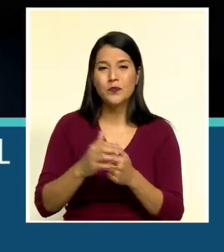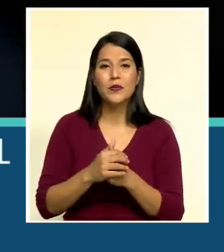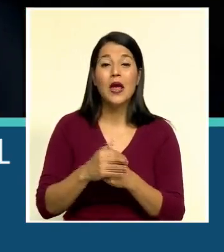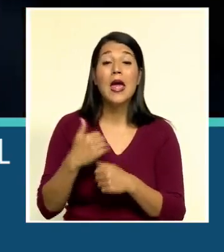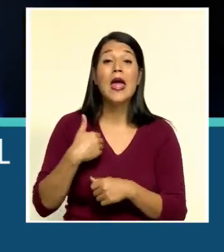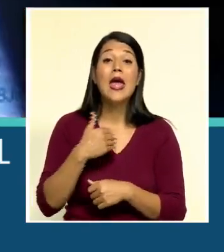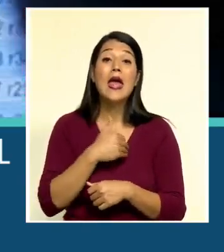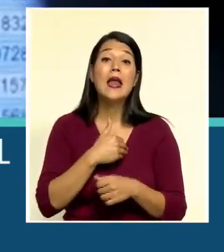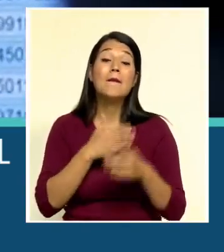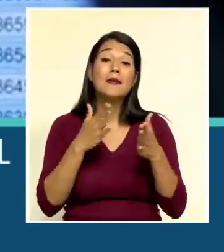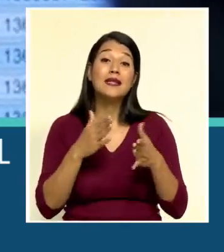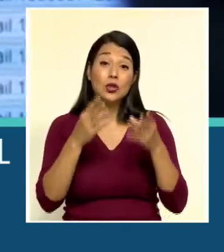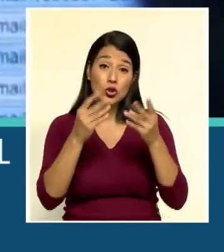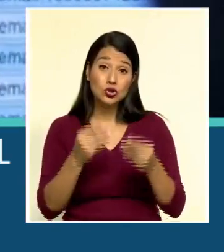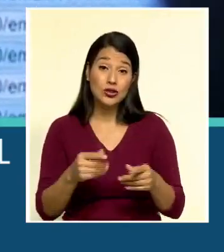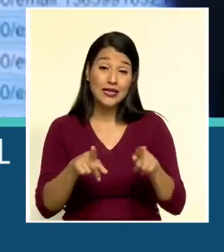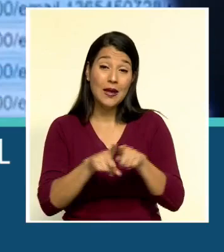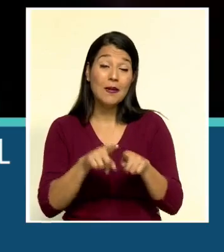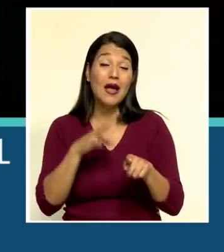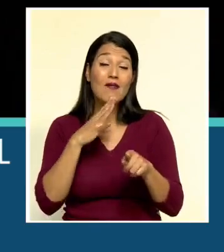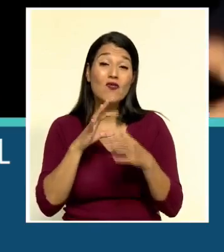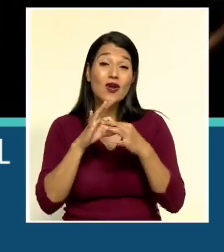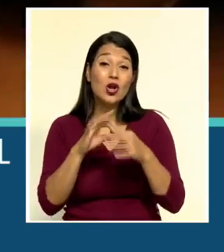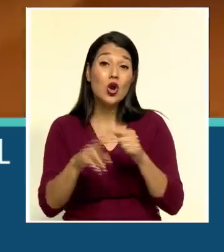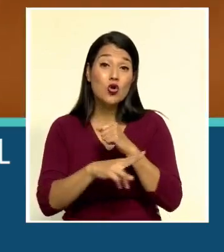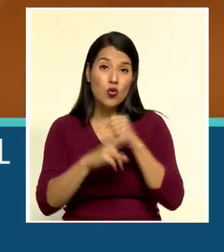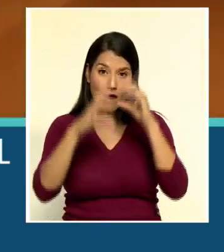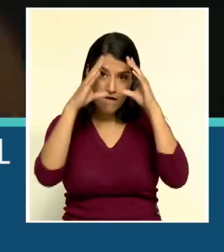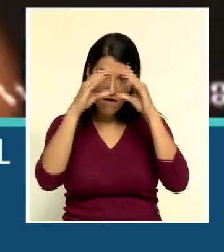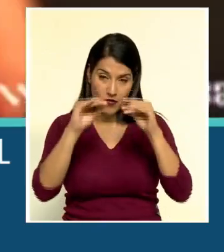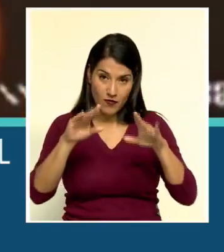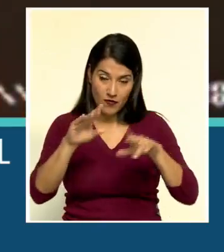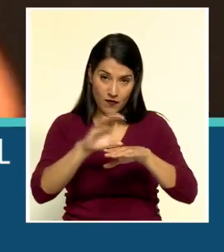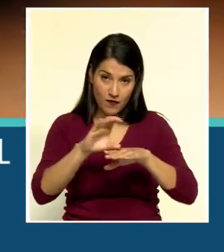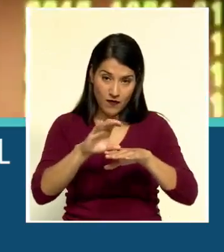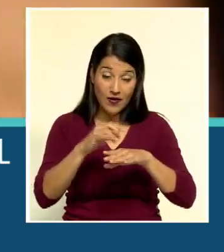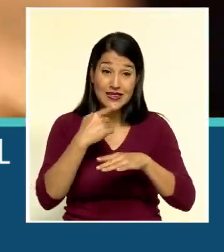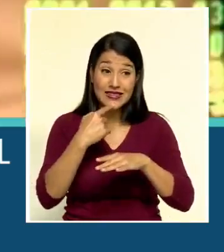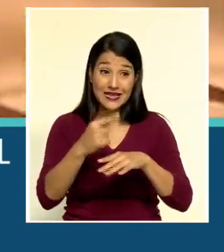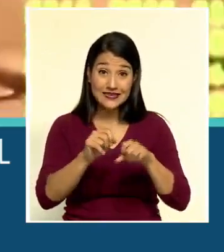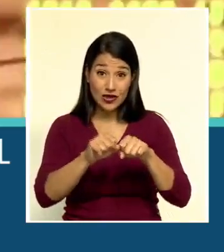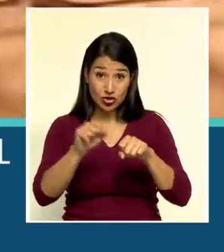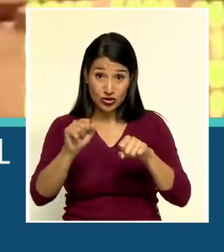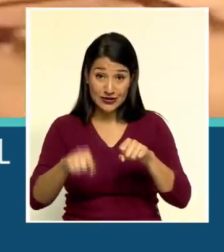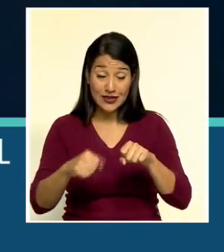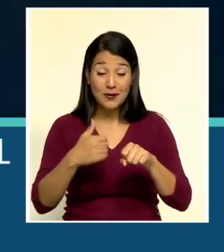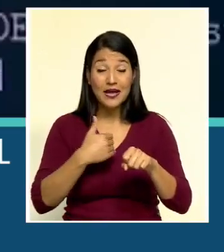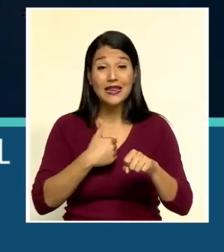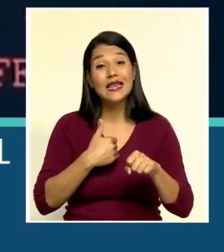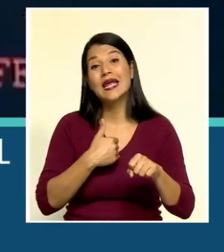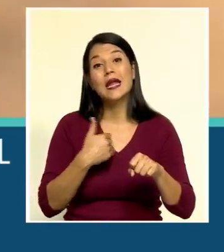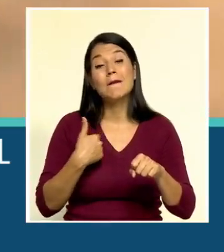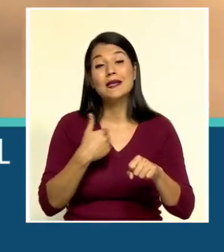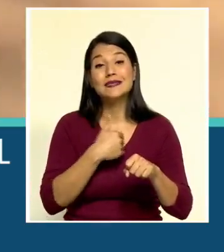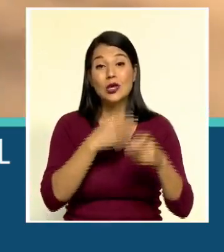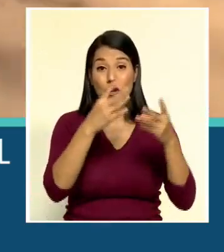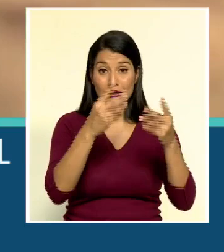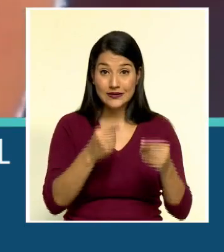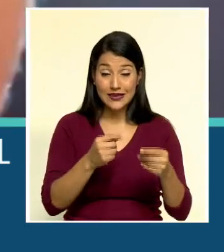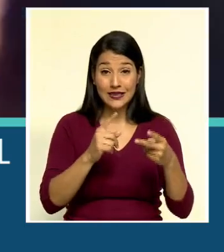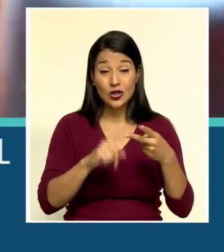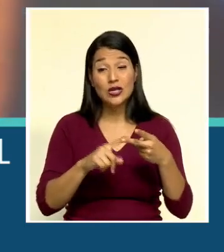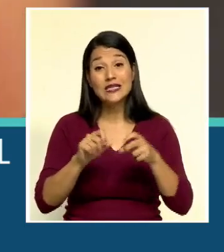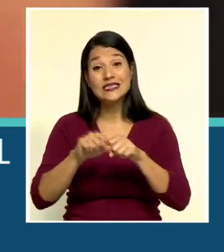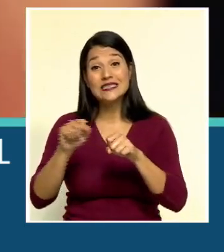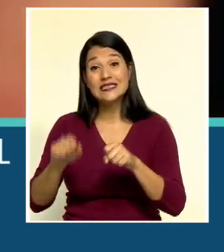sobre los ciberataques de Conti. El jerarca explicó que las plataformas digitales de la Administración Tributaria Virtual y el sistema